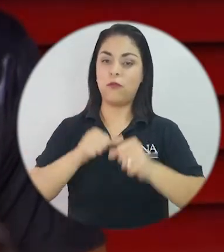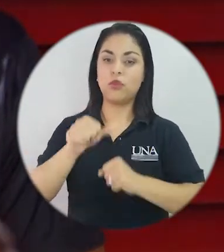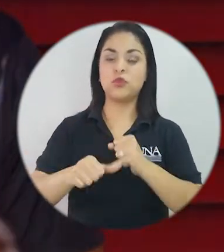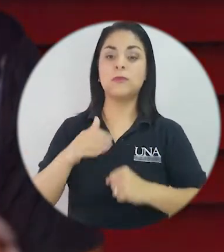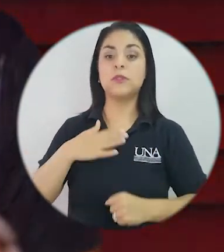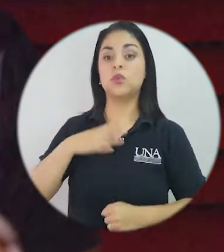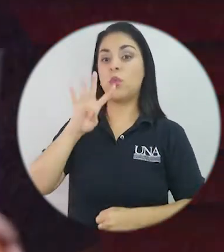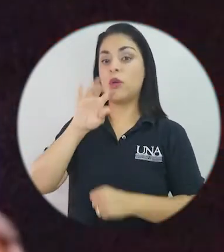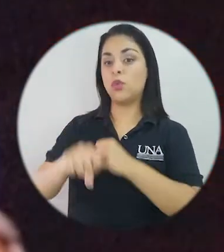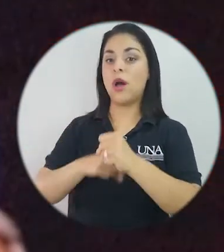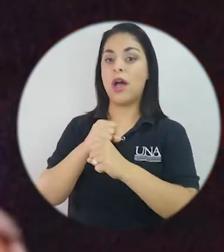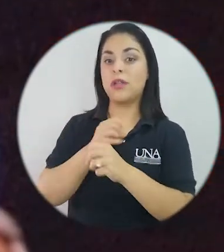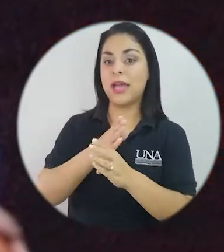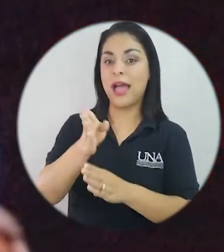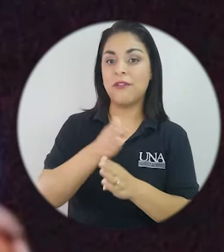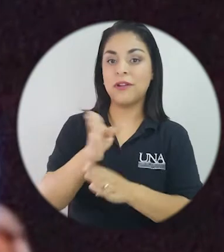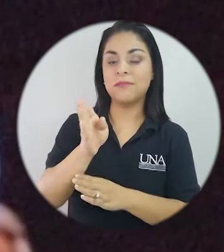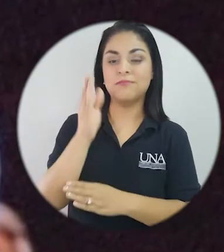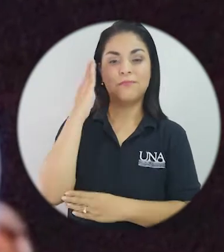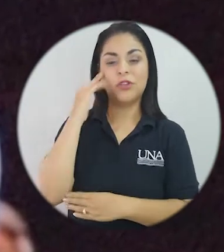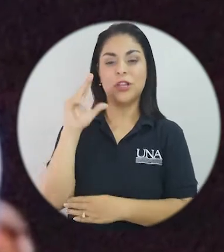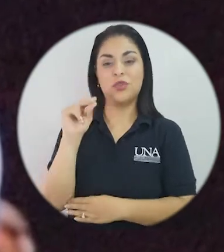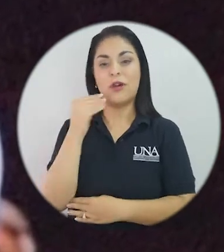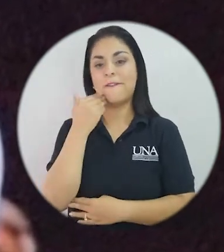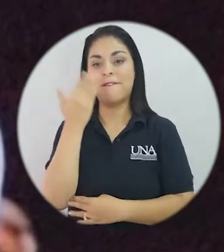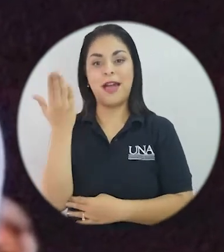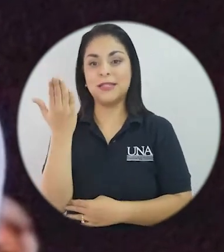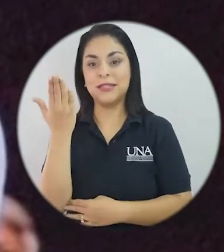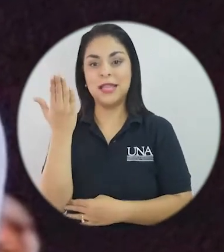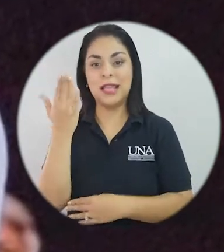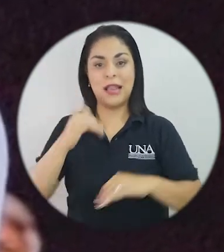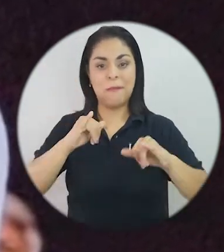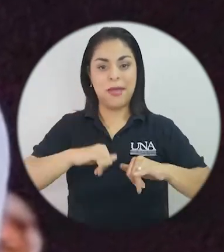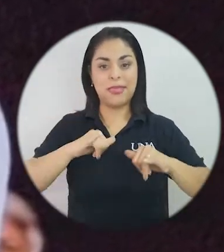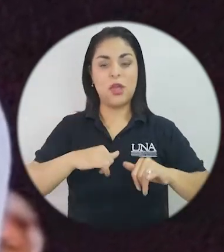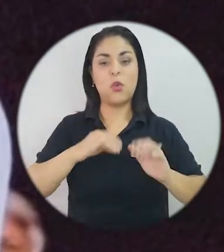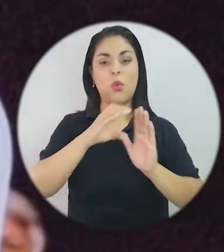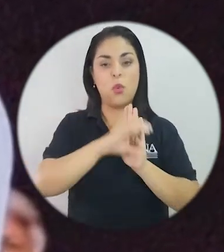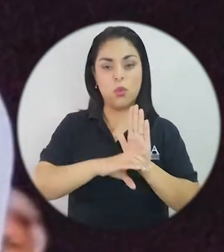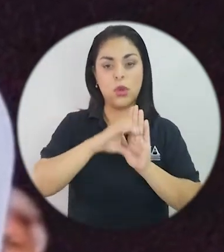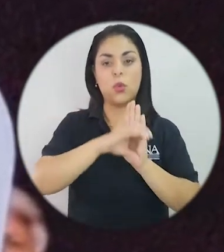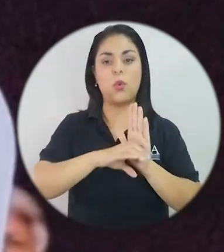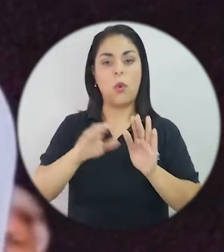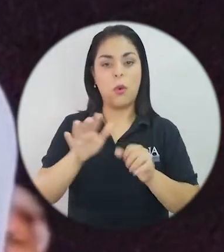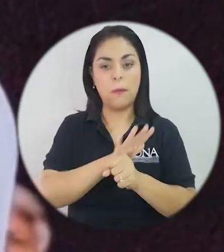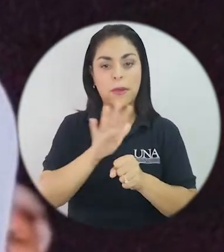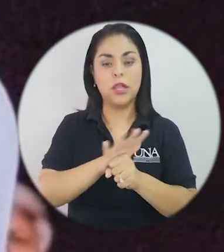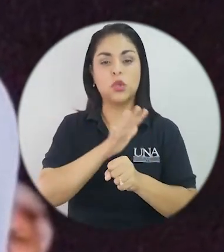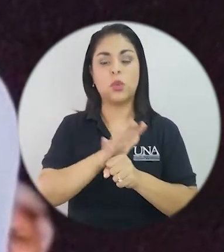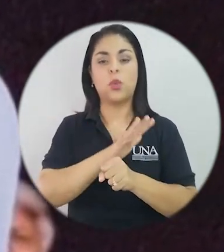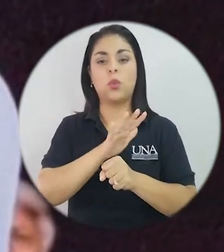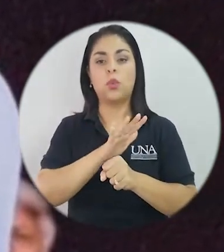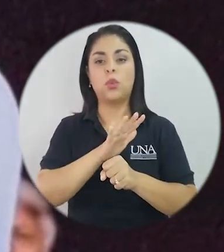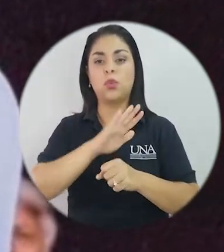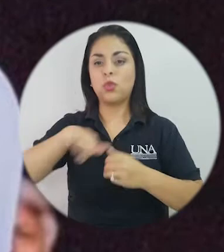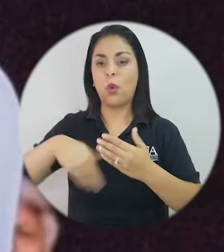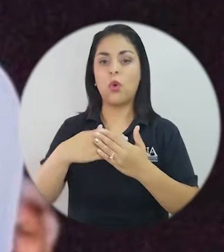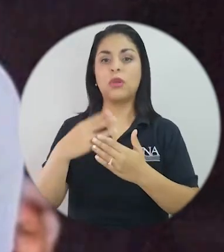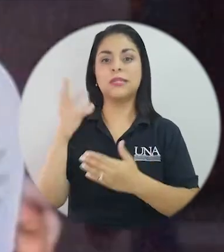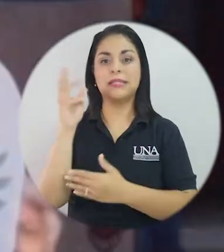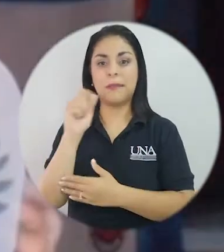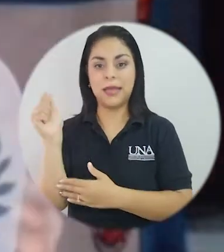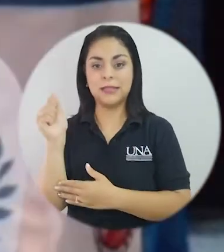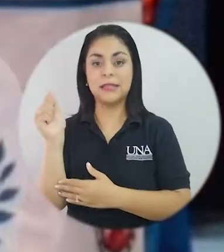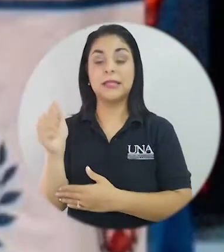de carrera, porque no ha sido fácil mantener de un currículum completo todos los semestres, mientras también se trabaja, se entrena